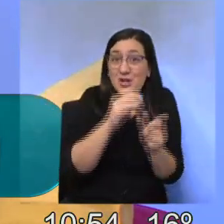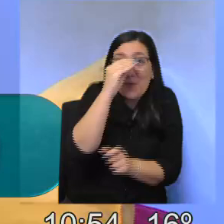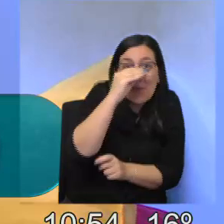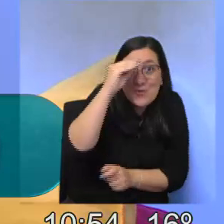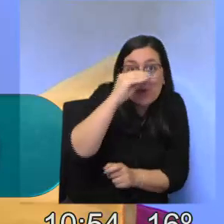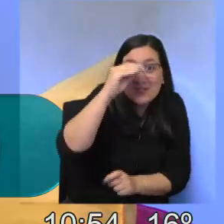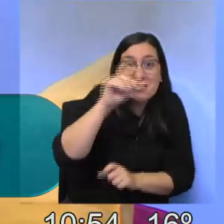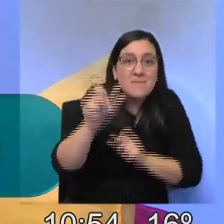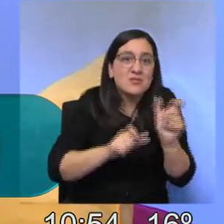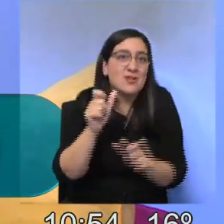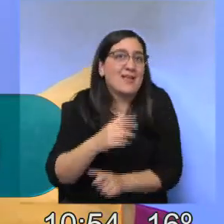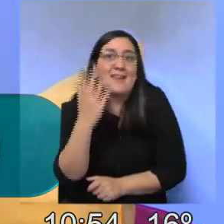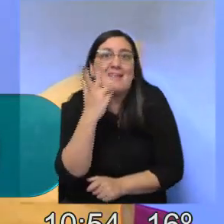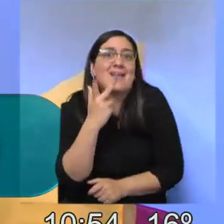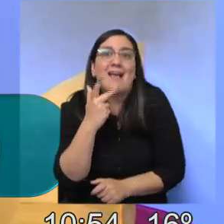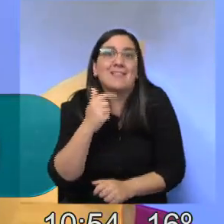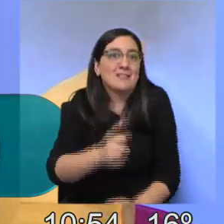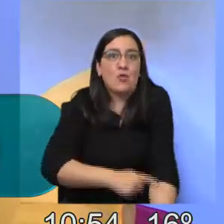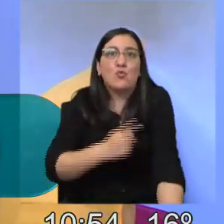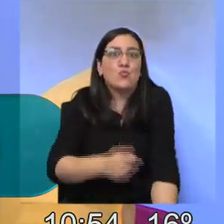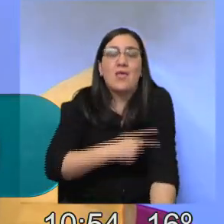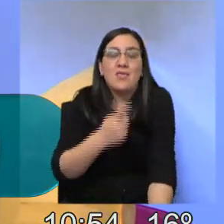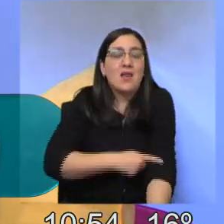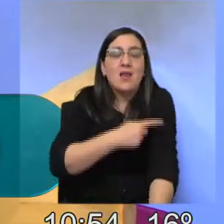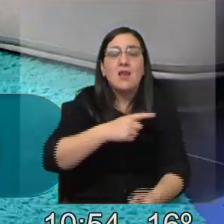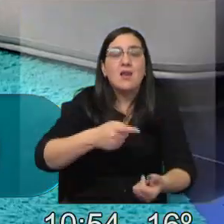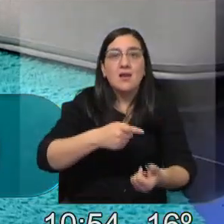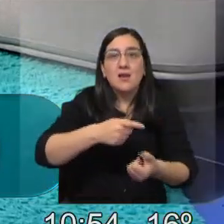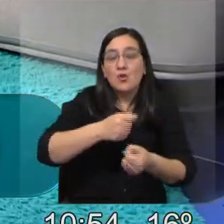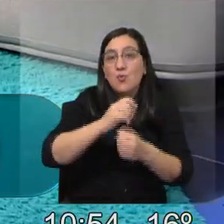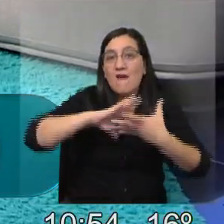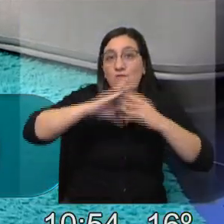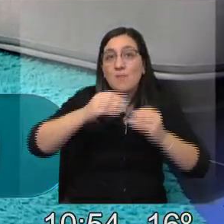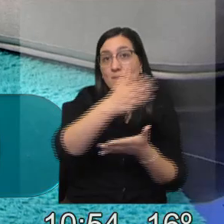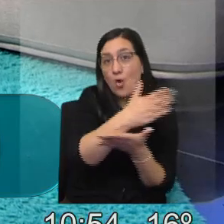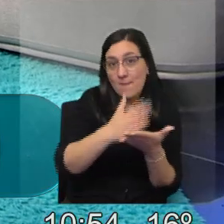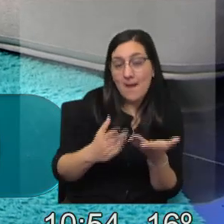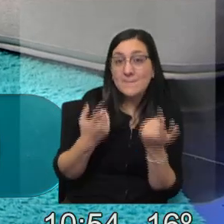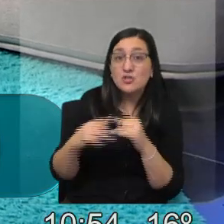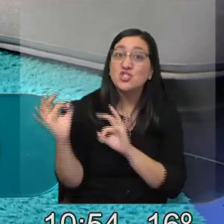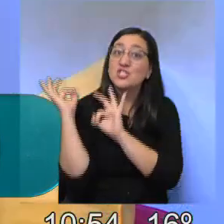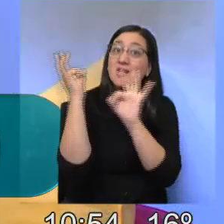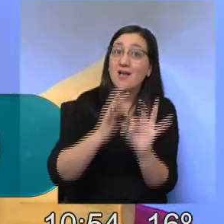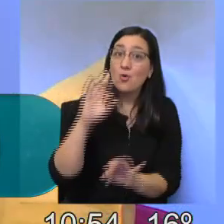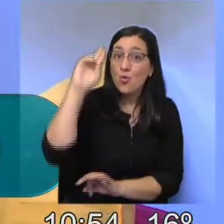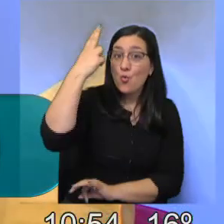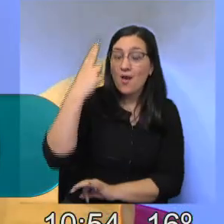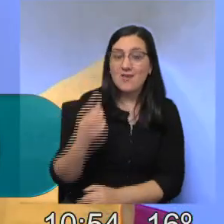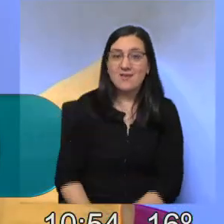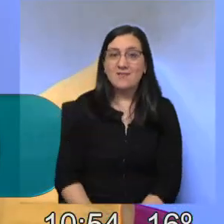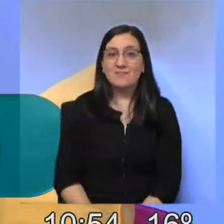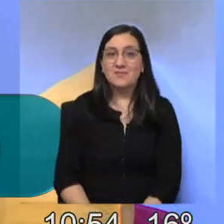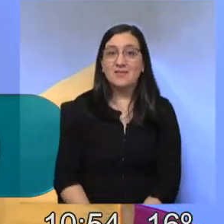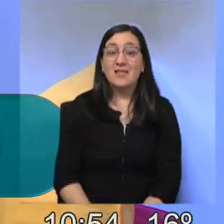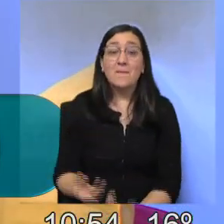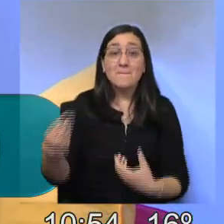y público que está de repente acostumbrado a este lenguaje, pero a caer acá en Uruguay, a ser protagonista y parte de esta